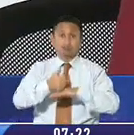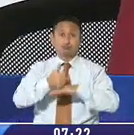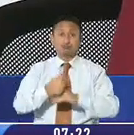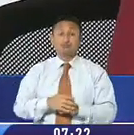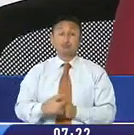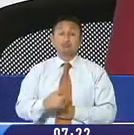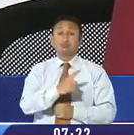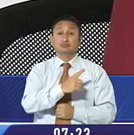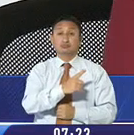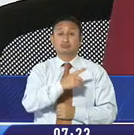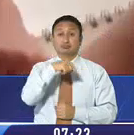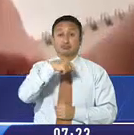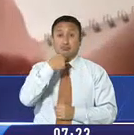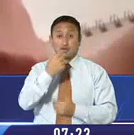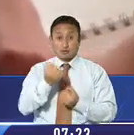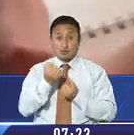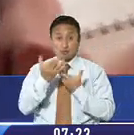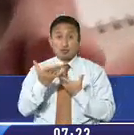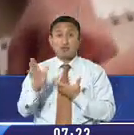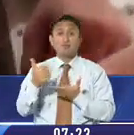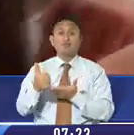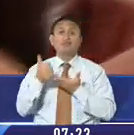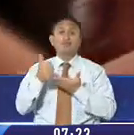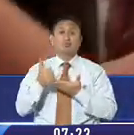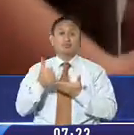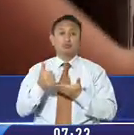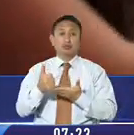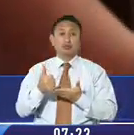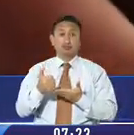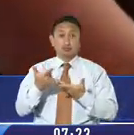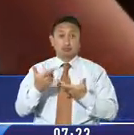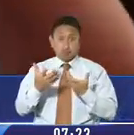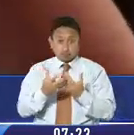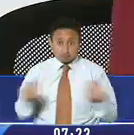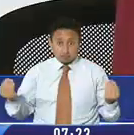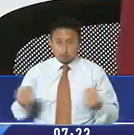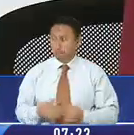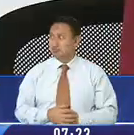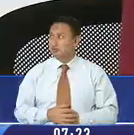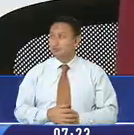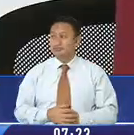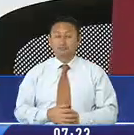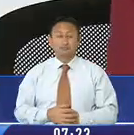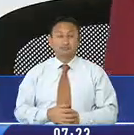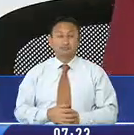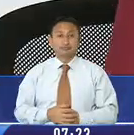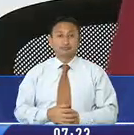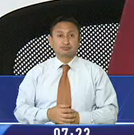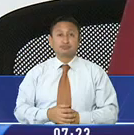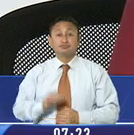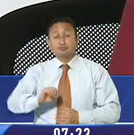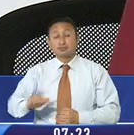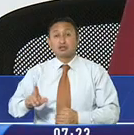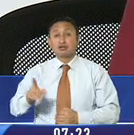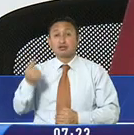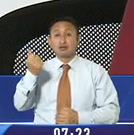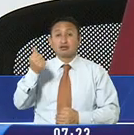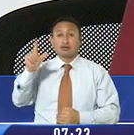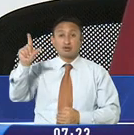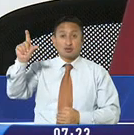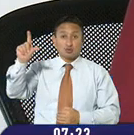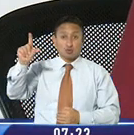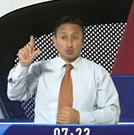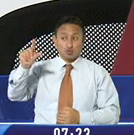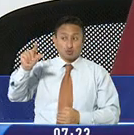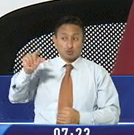institución informaron que dichos beneficios no se han eliminado del todo. Hemos ido reduciendo el descuento, no